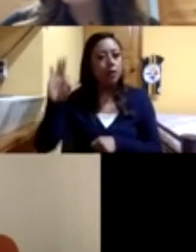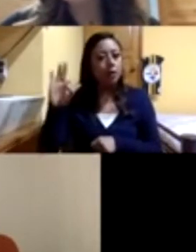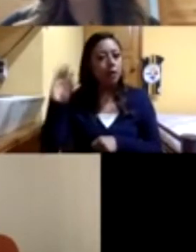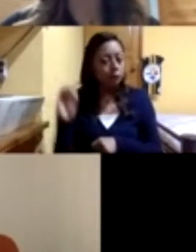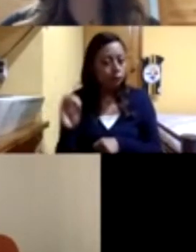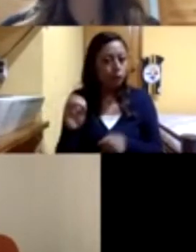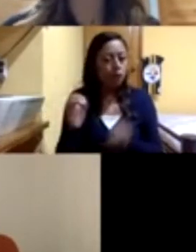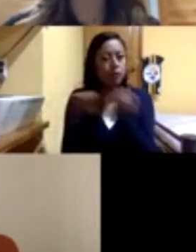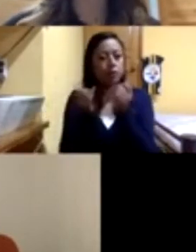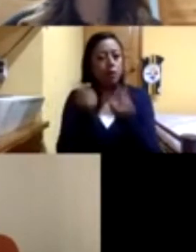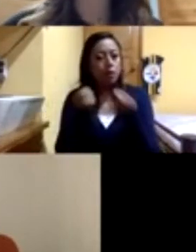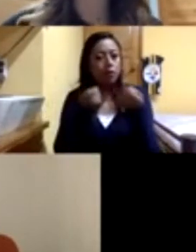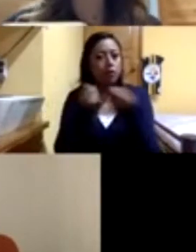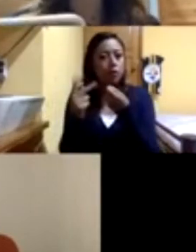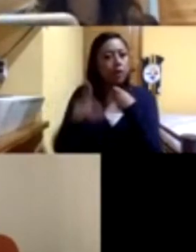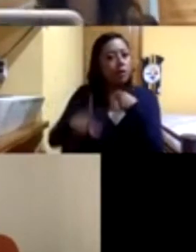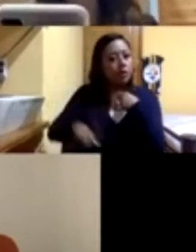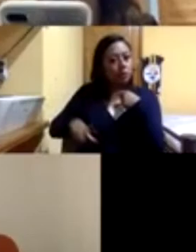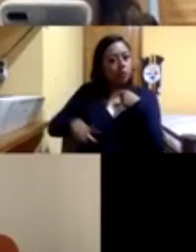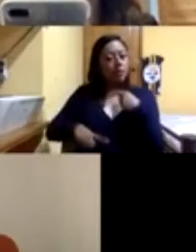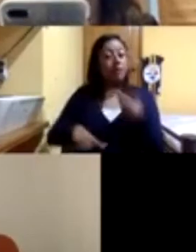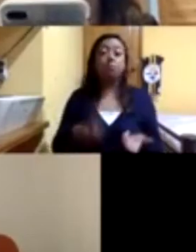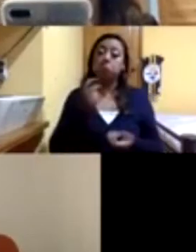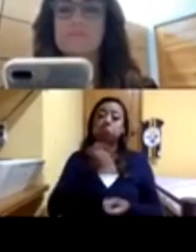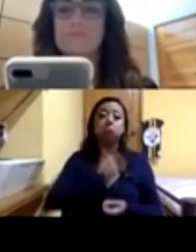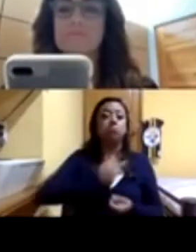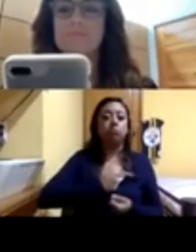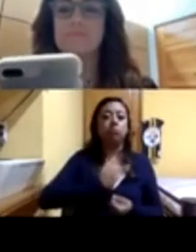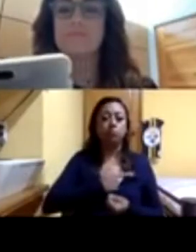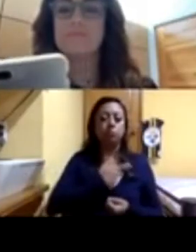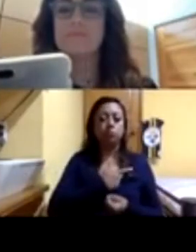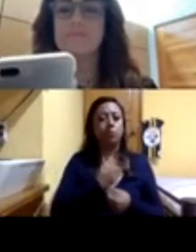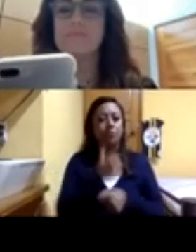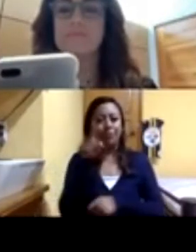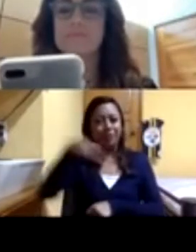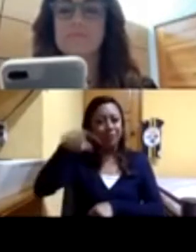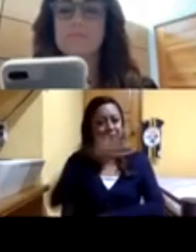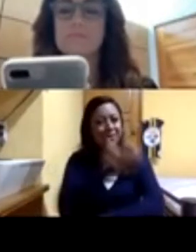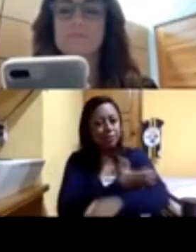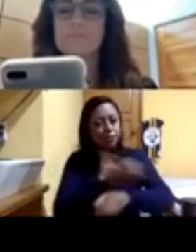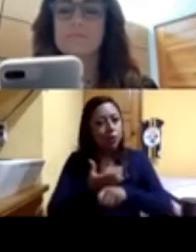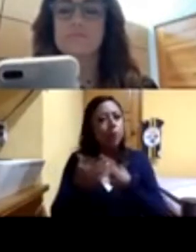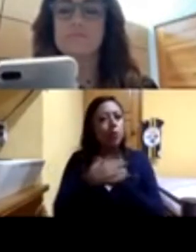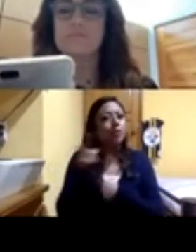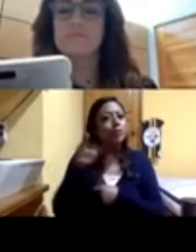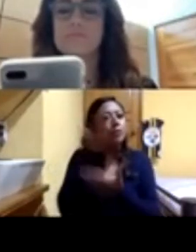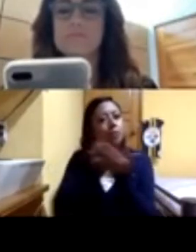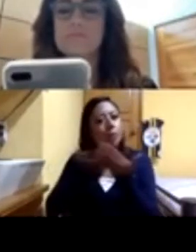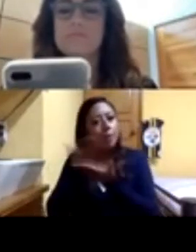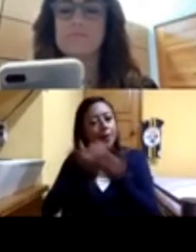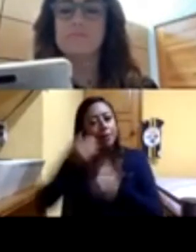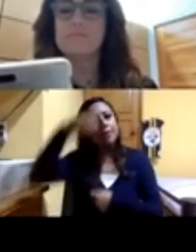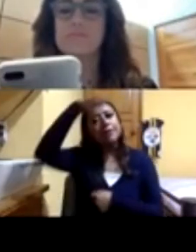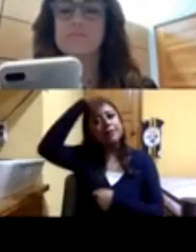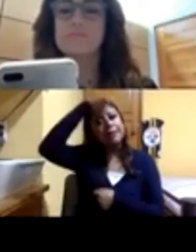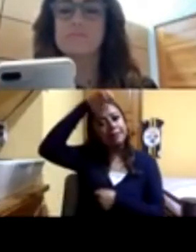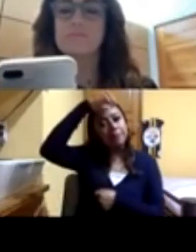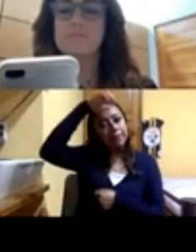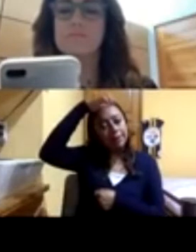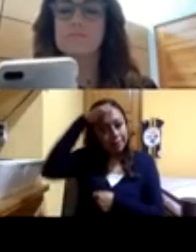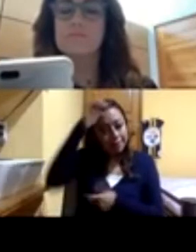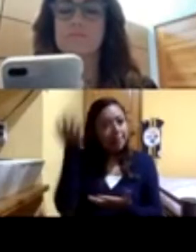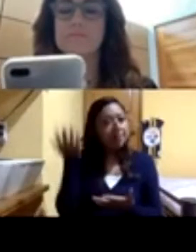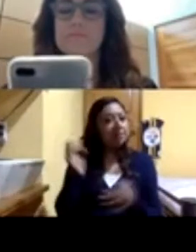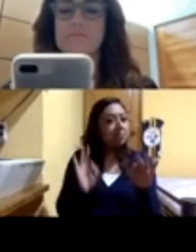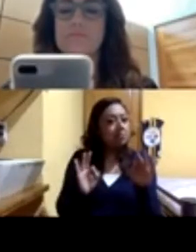de la Ciudad de México nos acompañen compartiendo su experiencia. Por supuesto que las